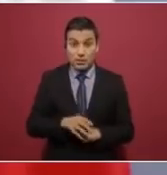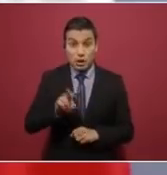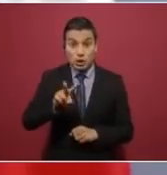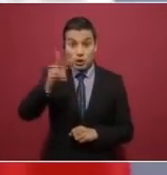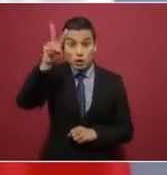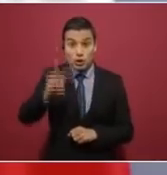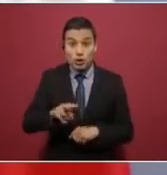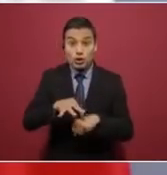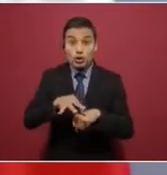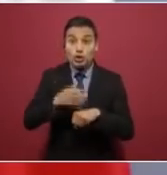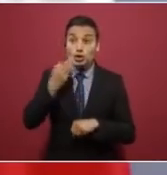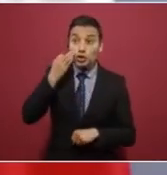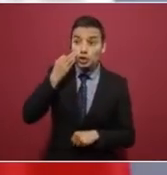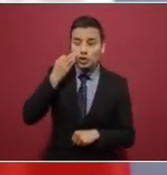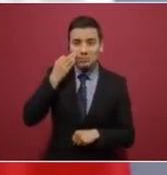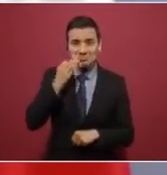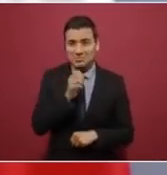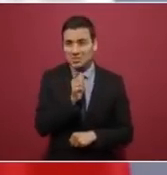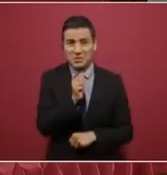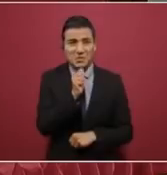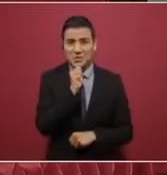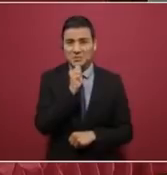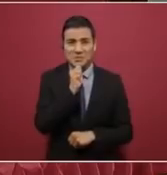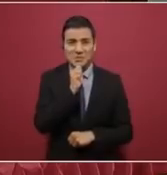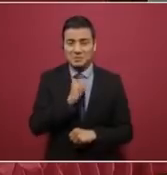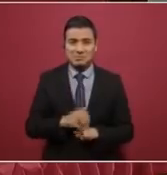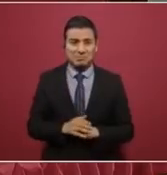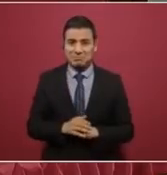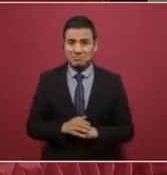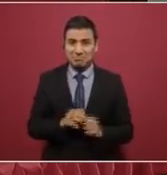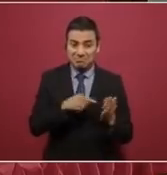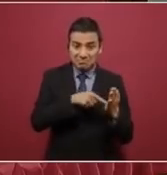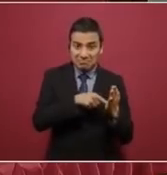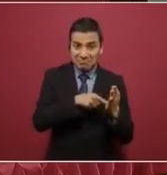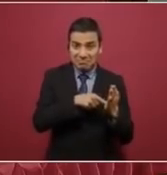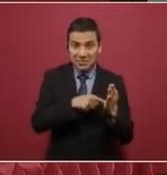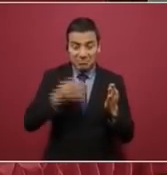porque en realidad no hay